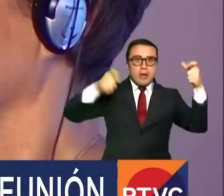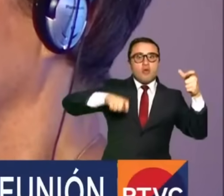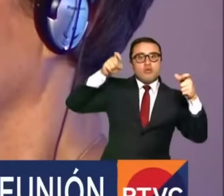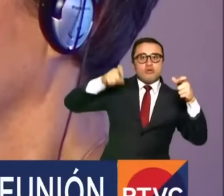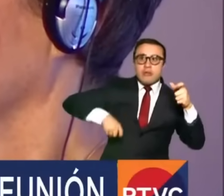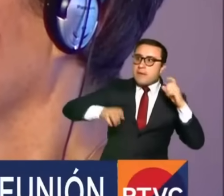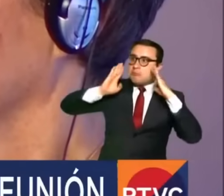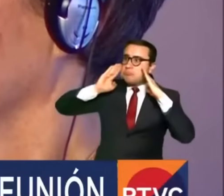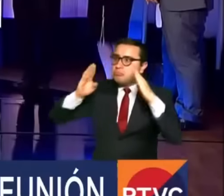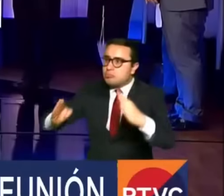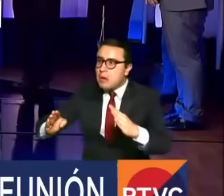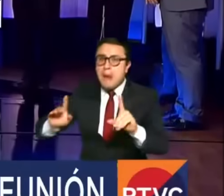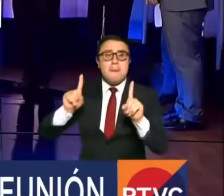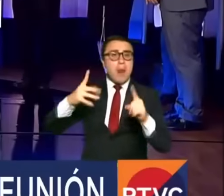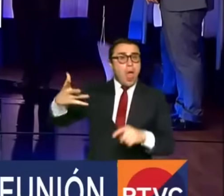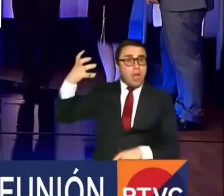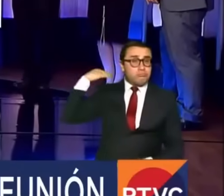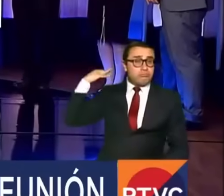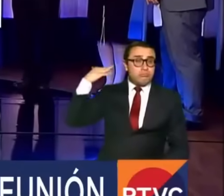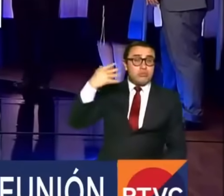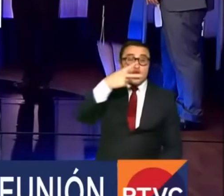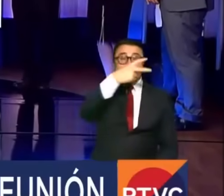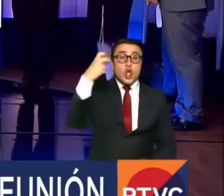los olvidó durante 2 siglos.